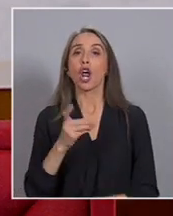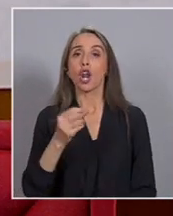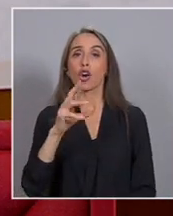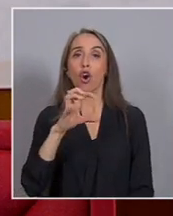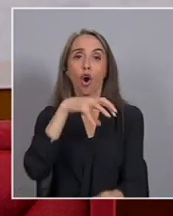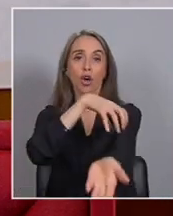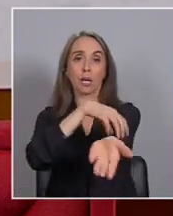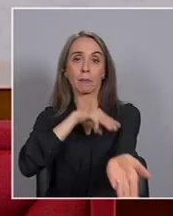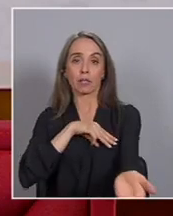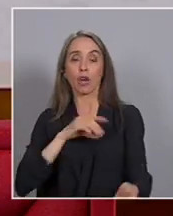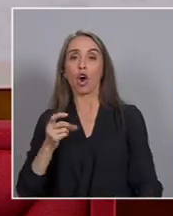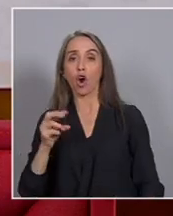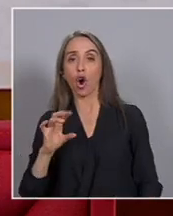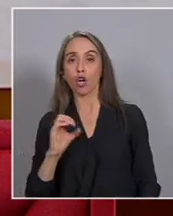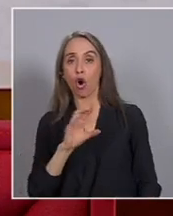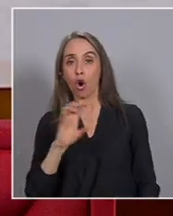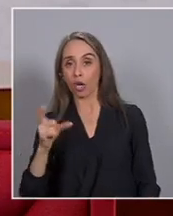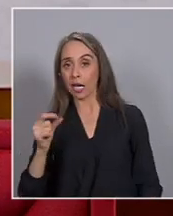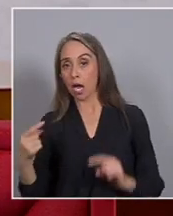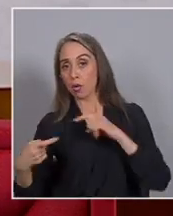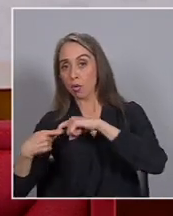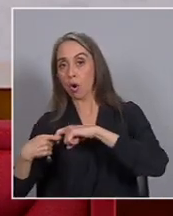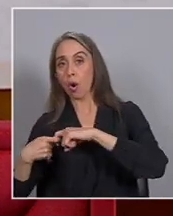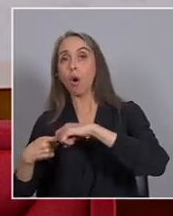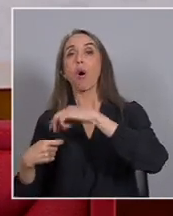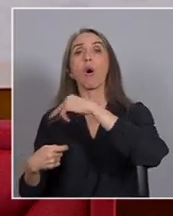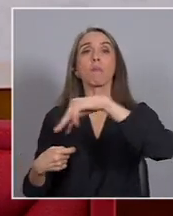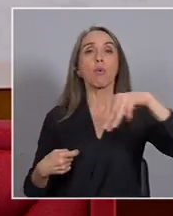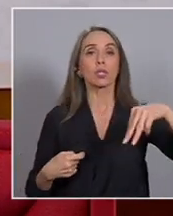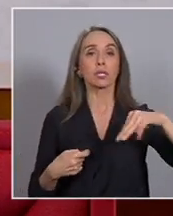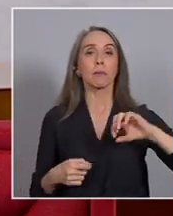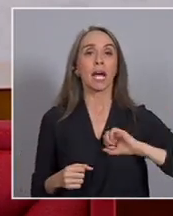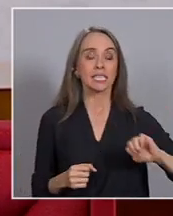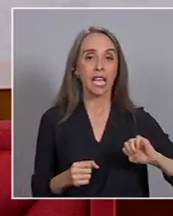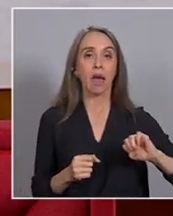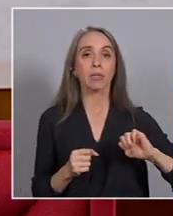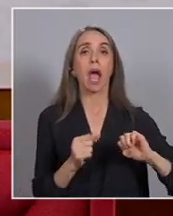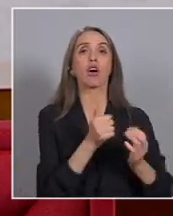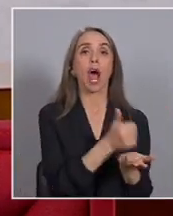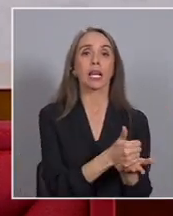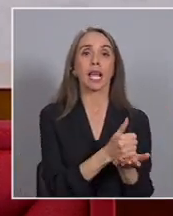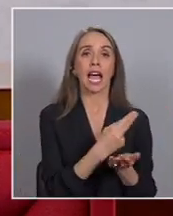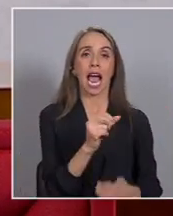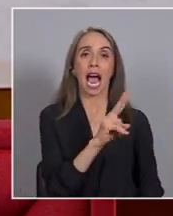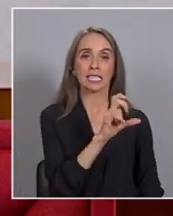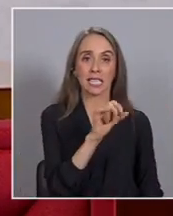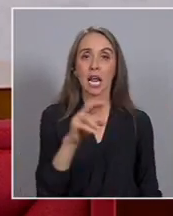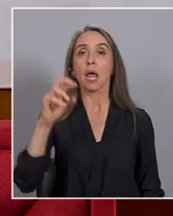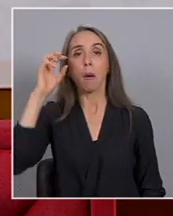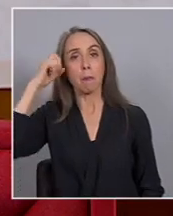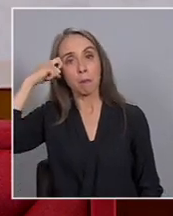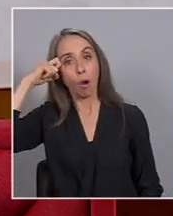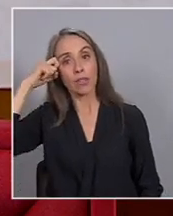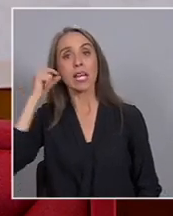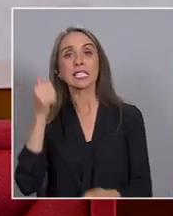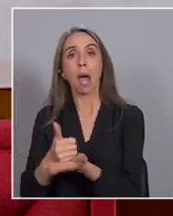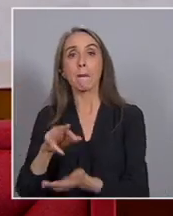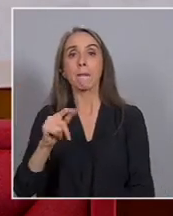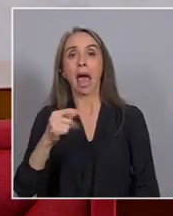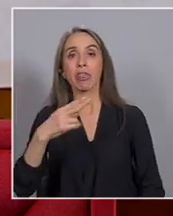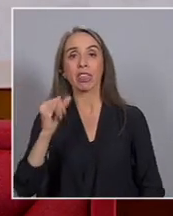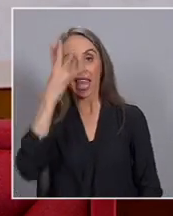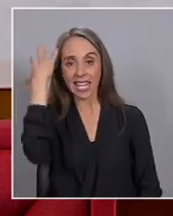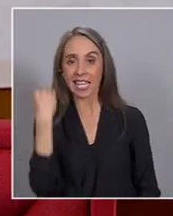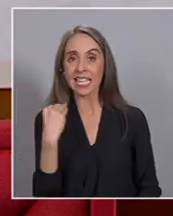Metropolitano, a través del gobernador Orrego, y los municipios de Santiago, con la alcaldesa Hassler, Providencia, con la alcaldesa Matei,